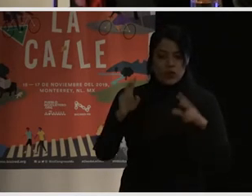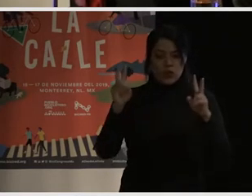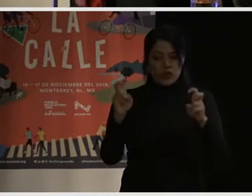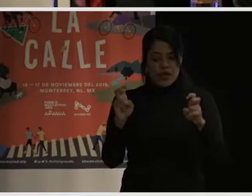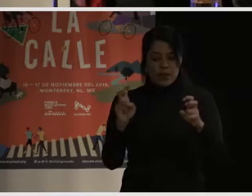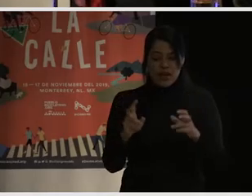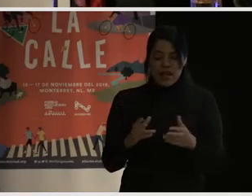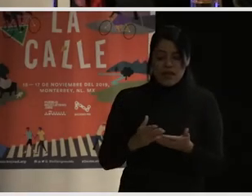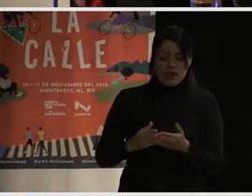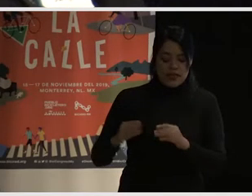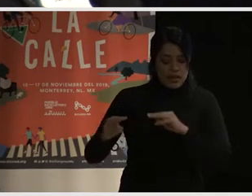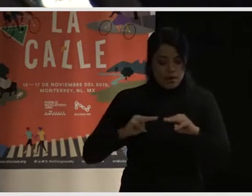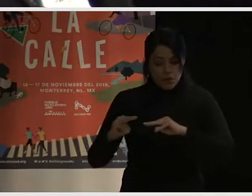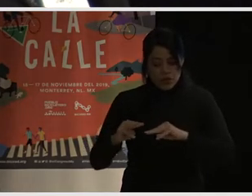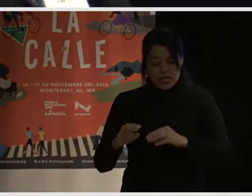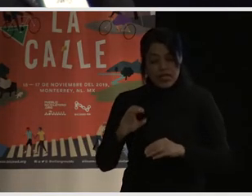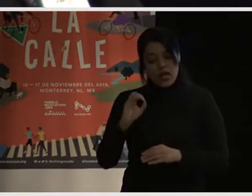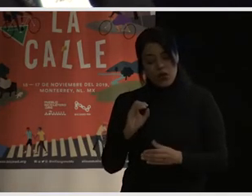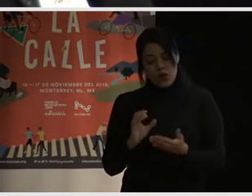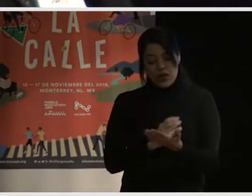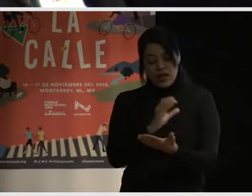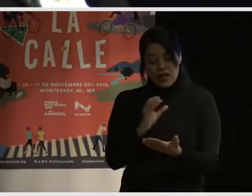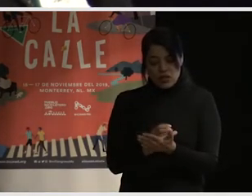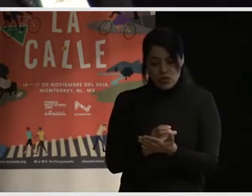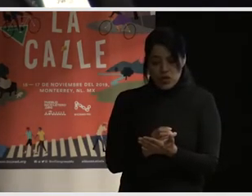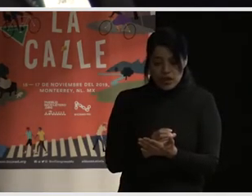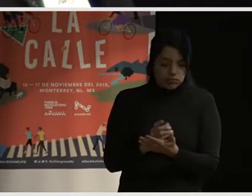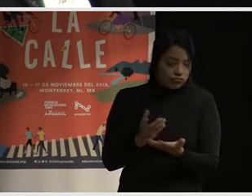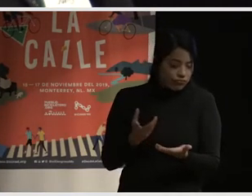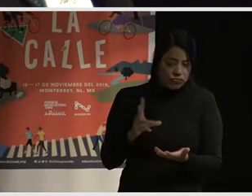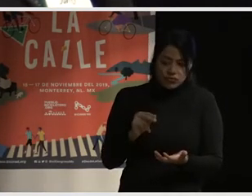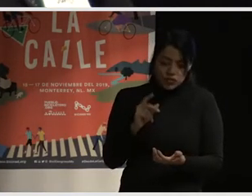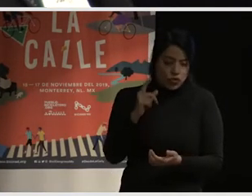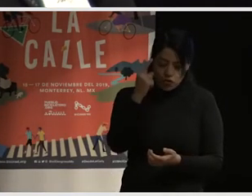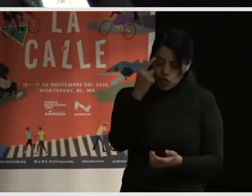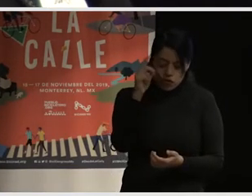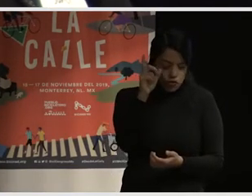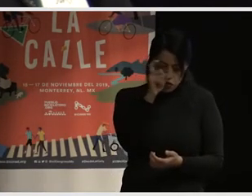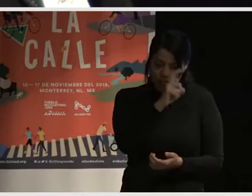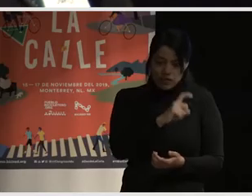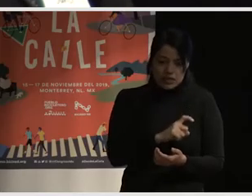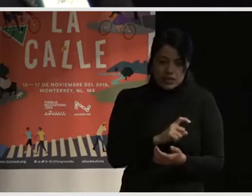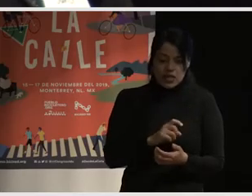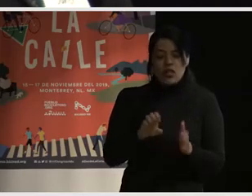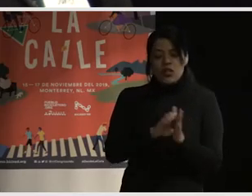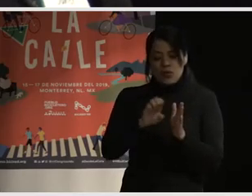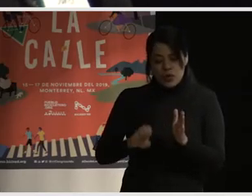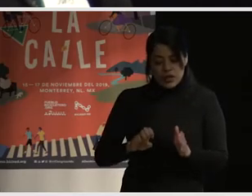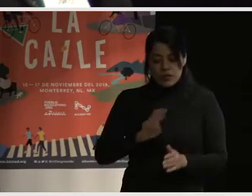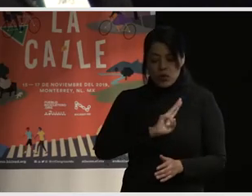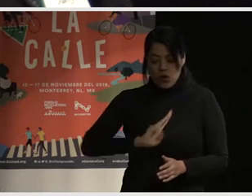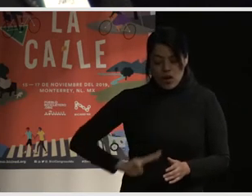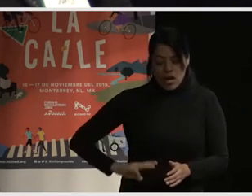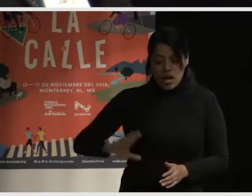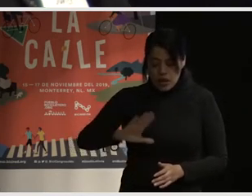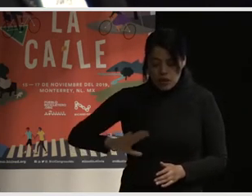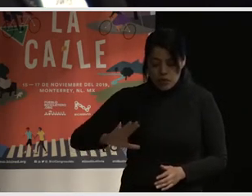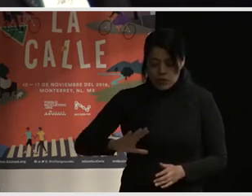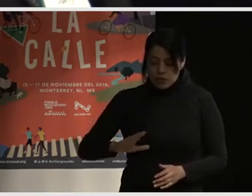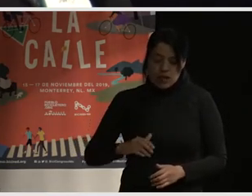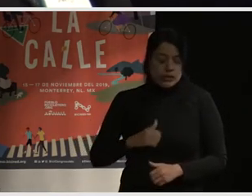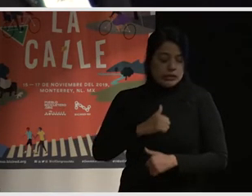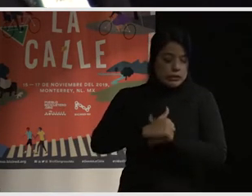a nivel metropolitano y creo que nos podríamos ir como en escalas a nivel municipal fue complejo la dirección de